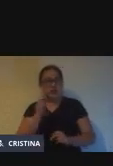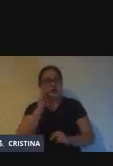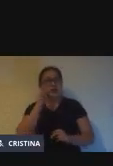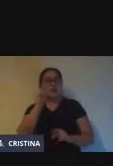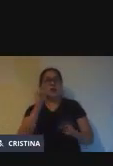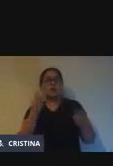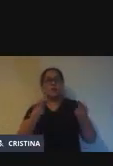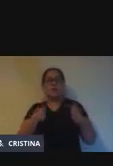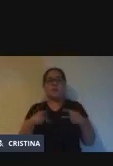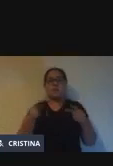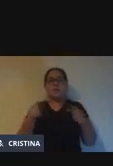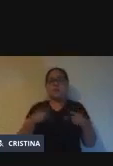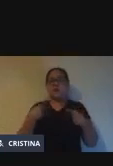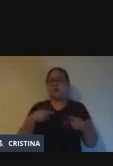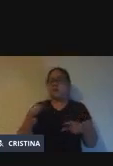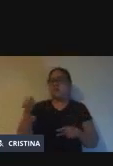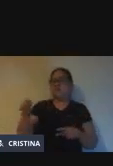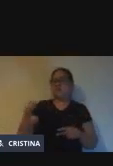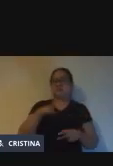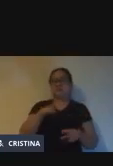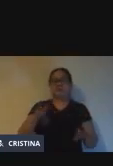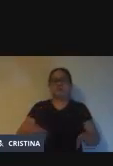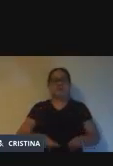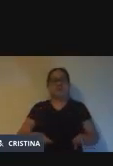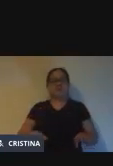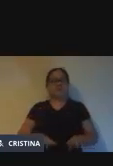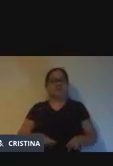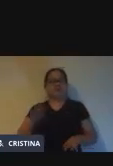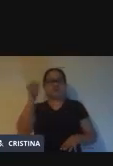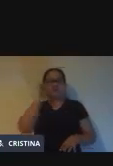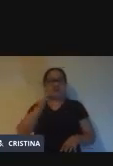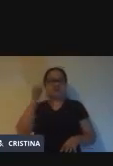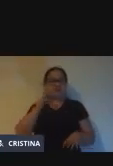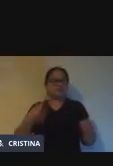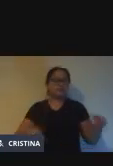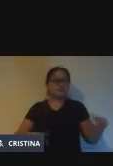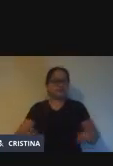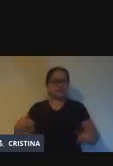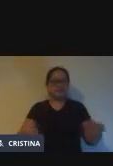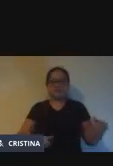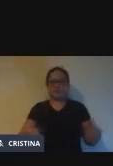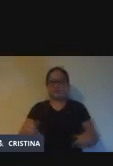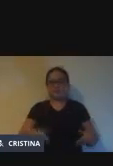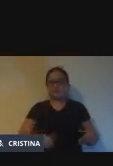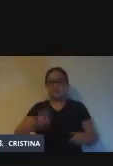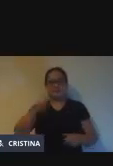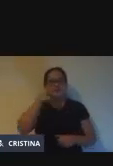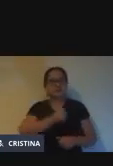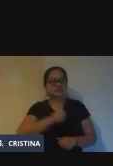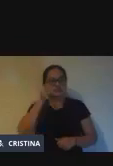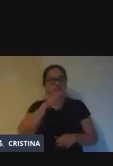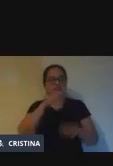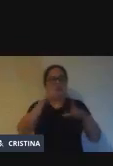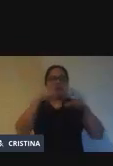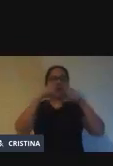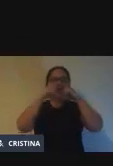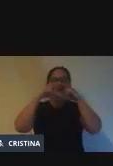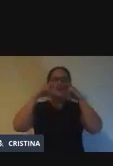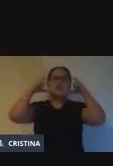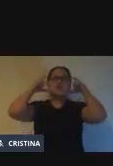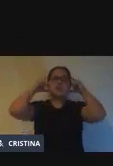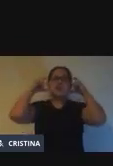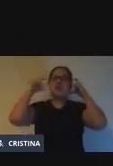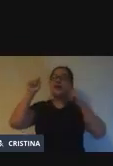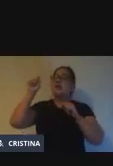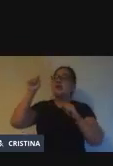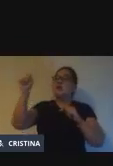que tienen esta actitud irritable, absolutamente irascible, con el tema del cubrebocas, ¿no? Que le dicen, oiga,